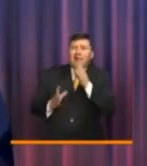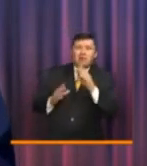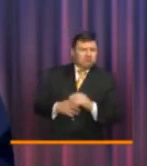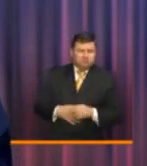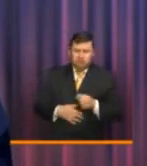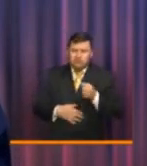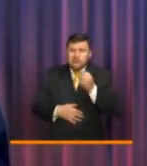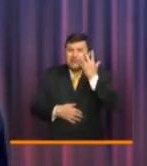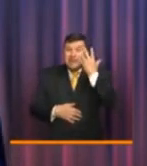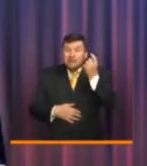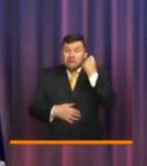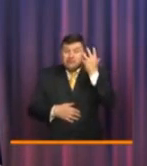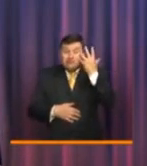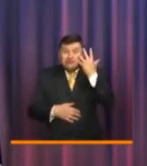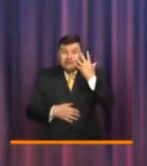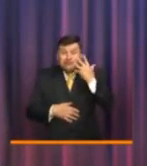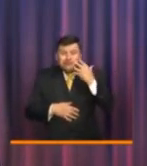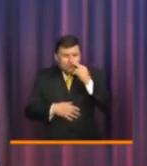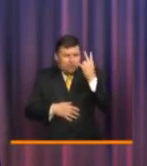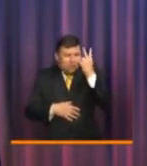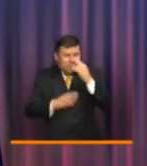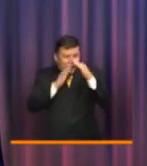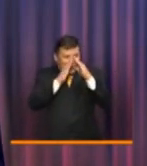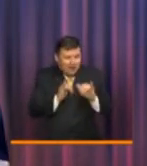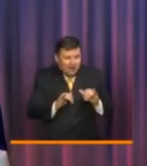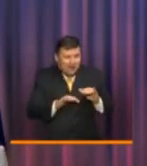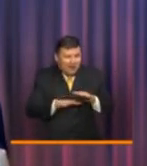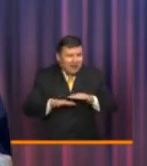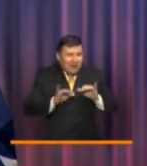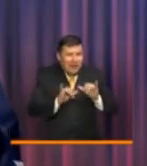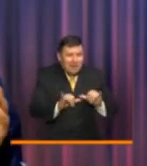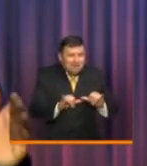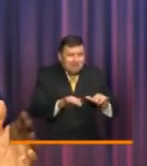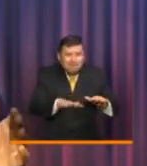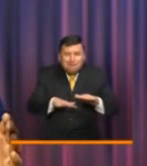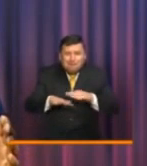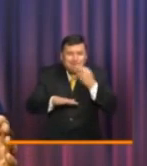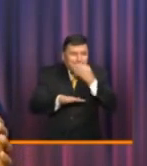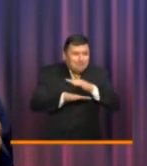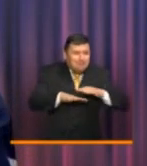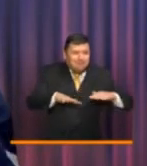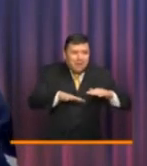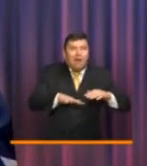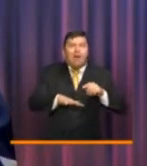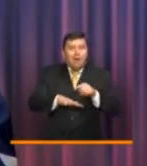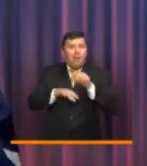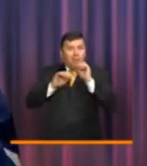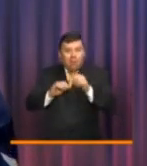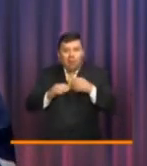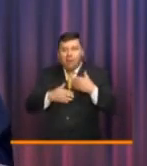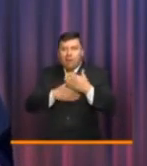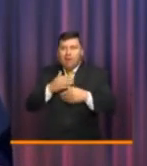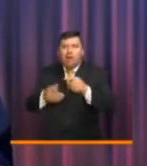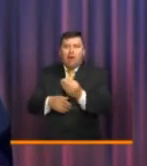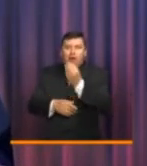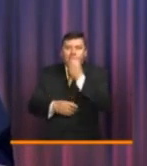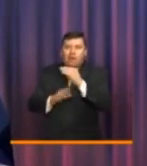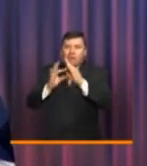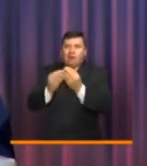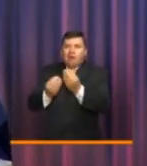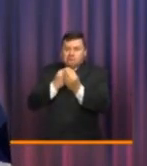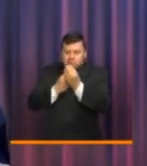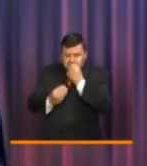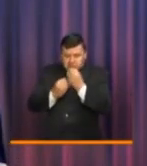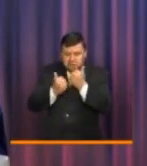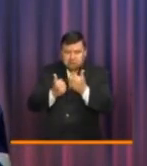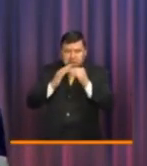estos días de simulacro y en los días de cuarentena que vienen, todas las familias van a comer tranquilas.